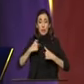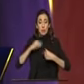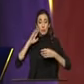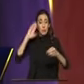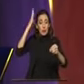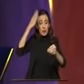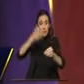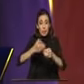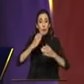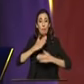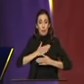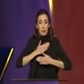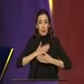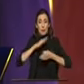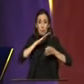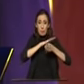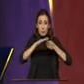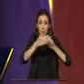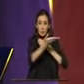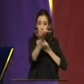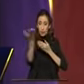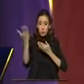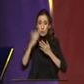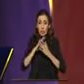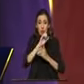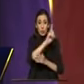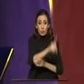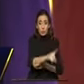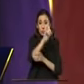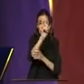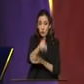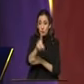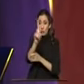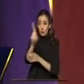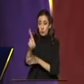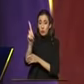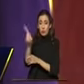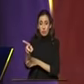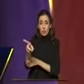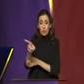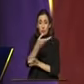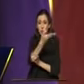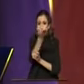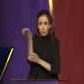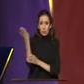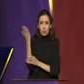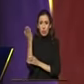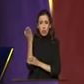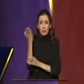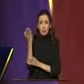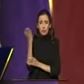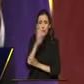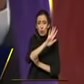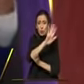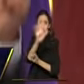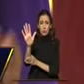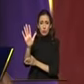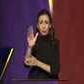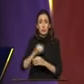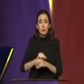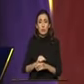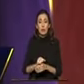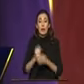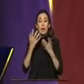meta, esa mi invitación. Contigo, contigo, con ustedes, contigo y